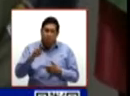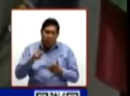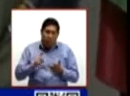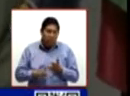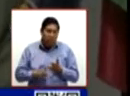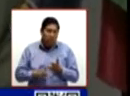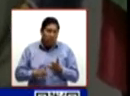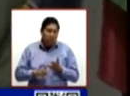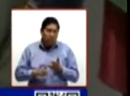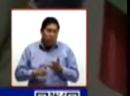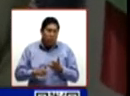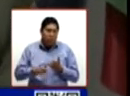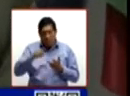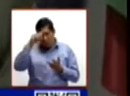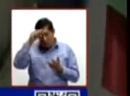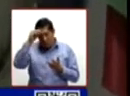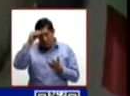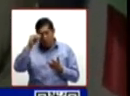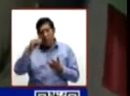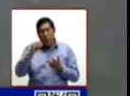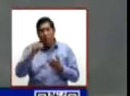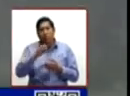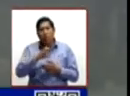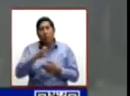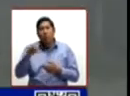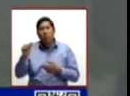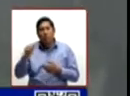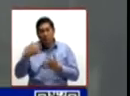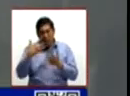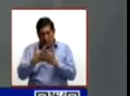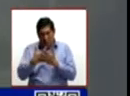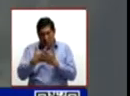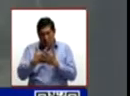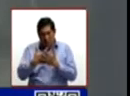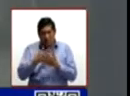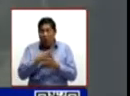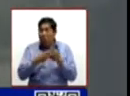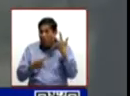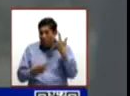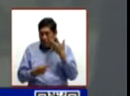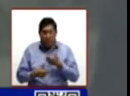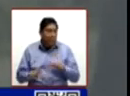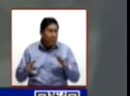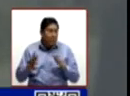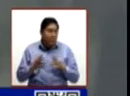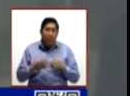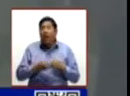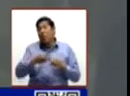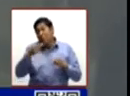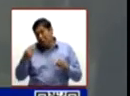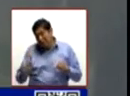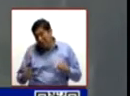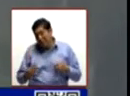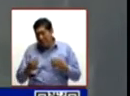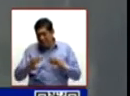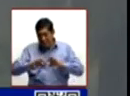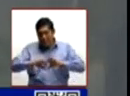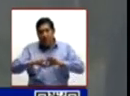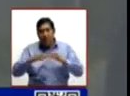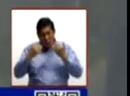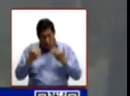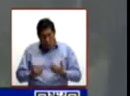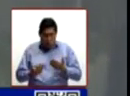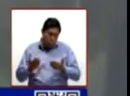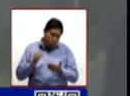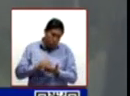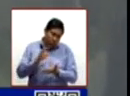Sebastián Varones de nuestro departamento. La aprehensión que se ha realizado al sujeto y en el allanamiento al domicilio, también